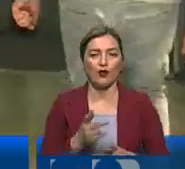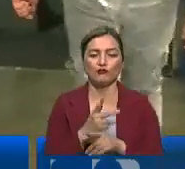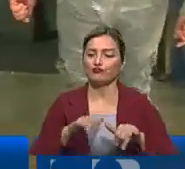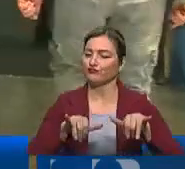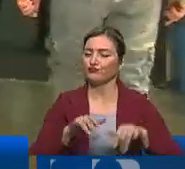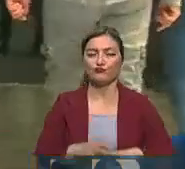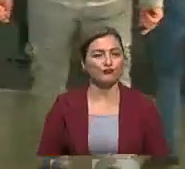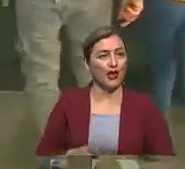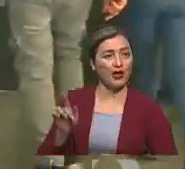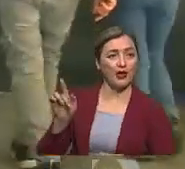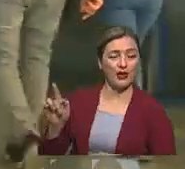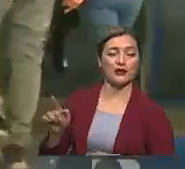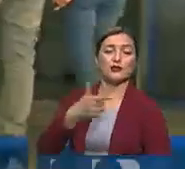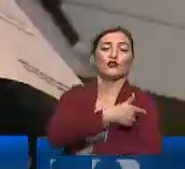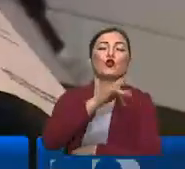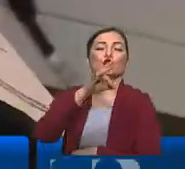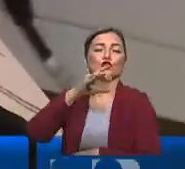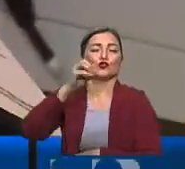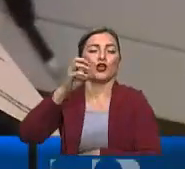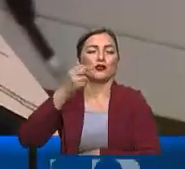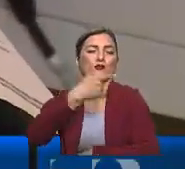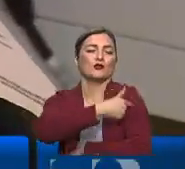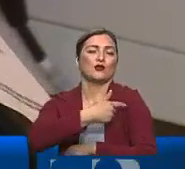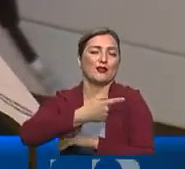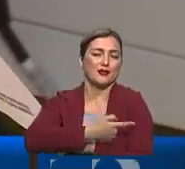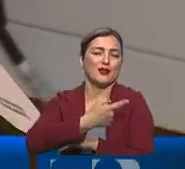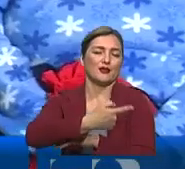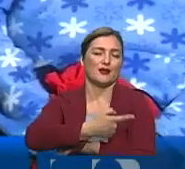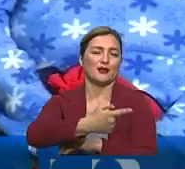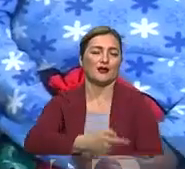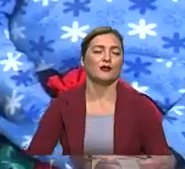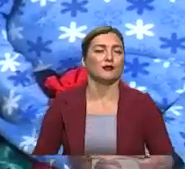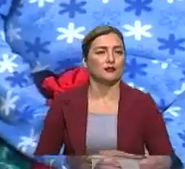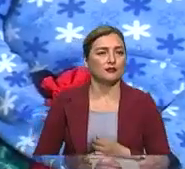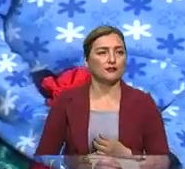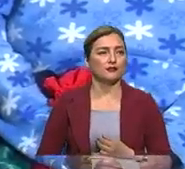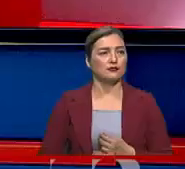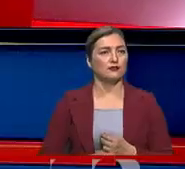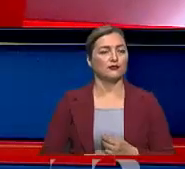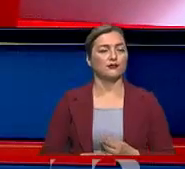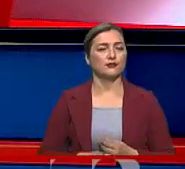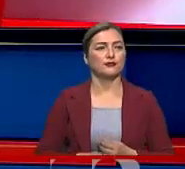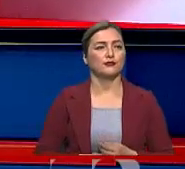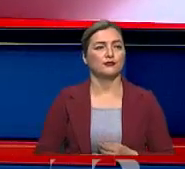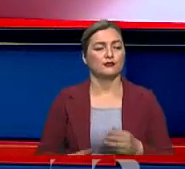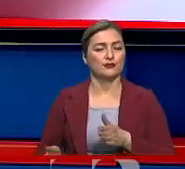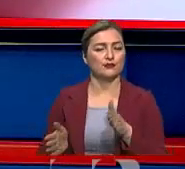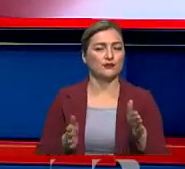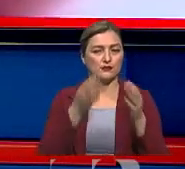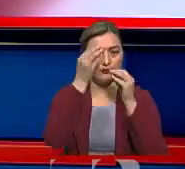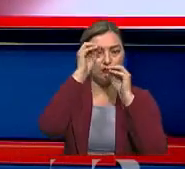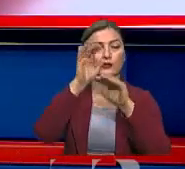cuidando. Aquí se colocan al menos 800 dosis diarias. Fernanda Ceballos, 24 horas. Bueno, y como ya